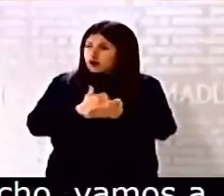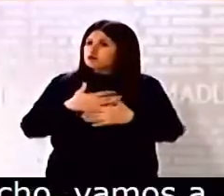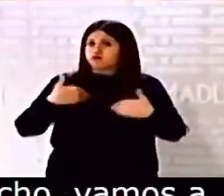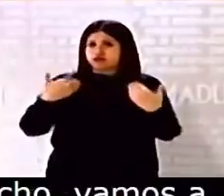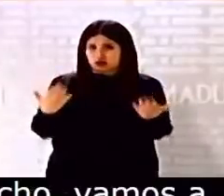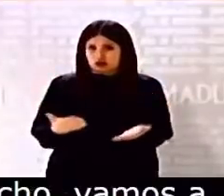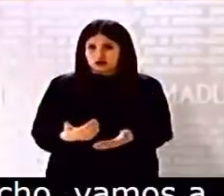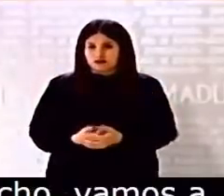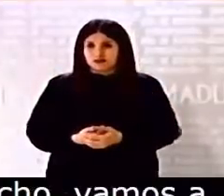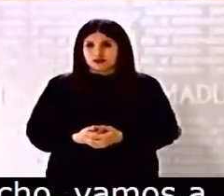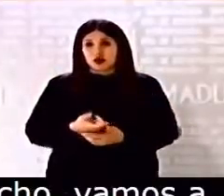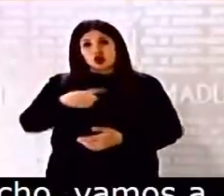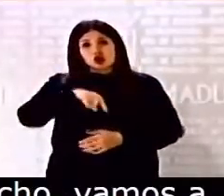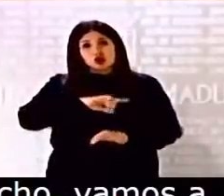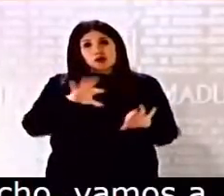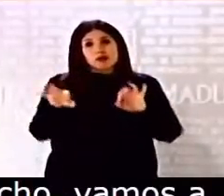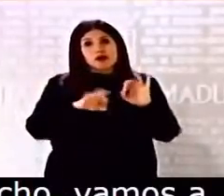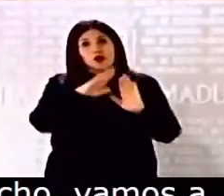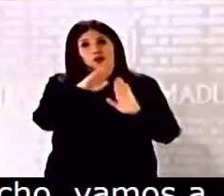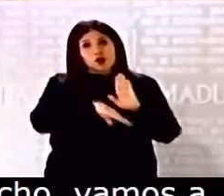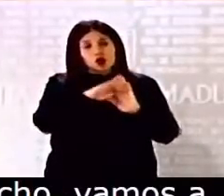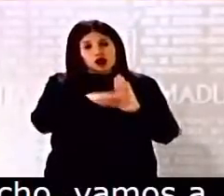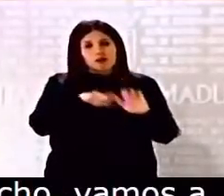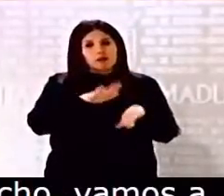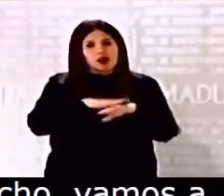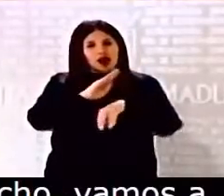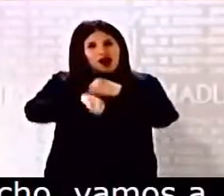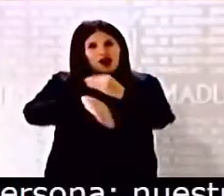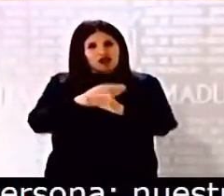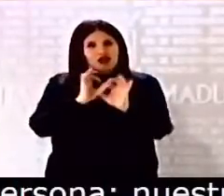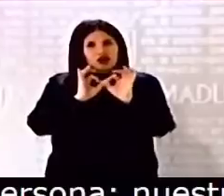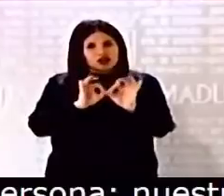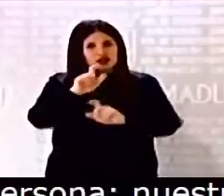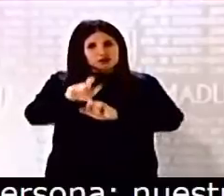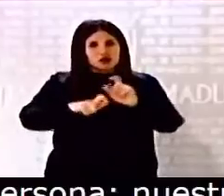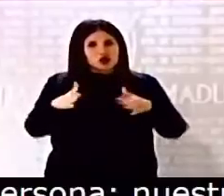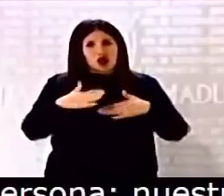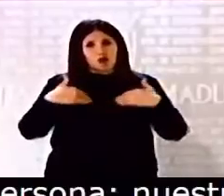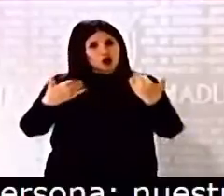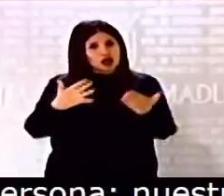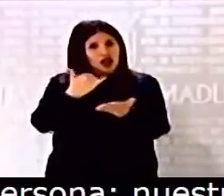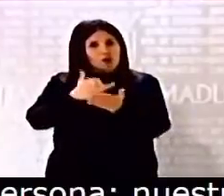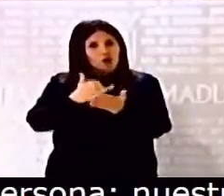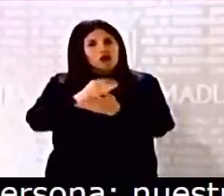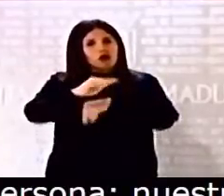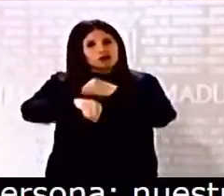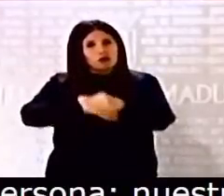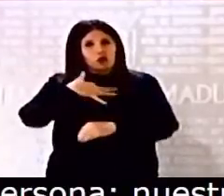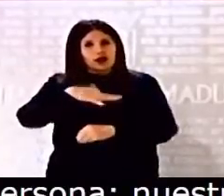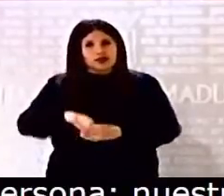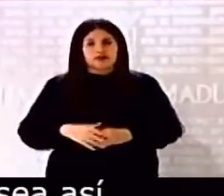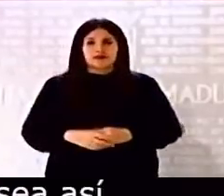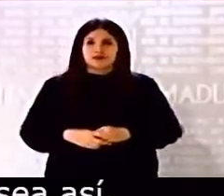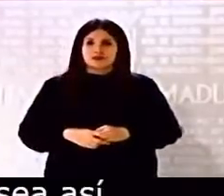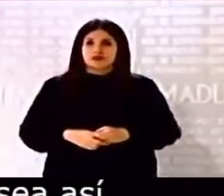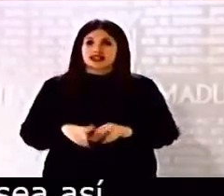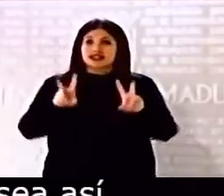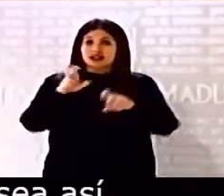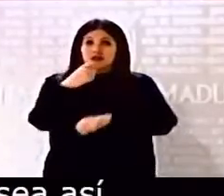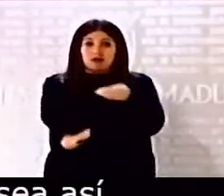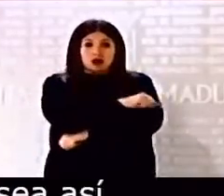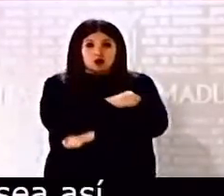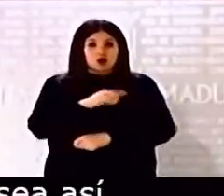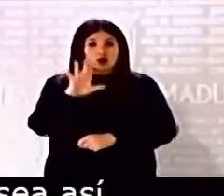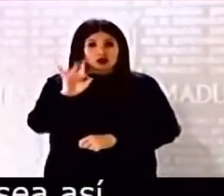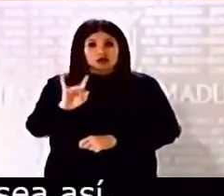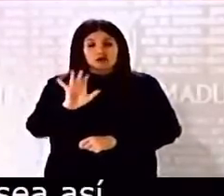como para Semana Santa para que esto sea así. La vacunación, pues tiene usted razón, podía